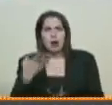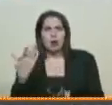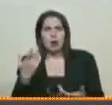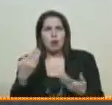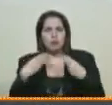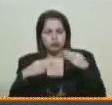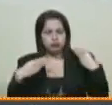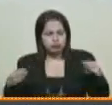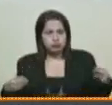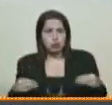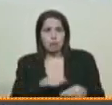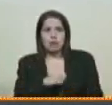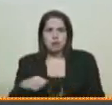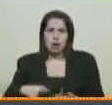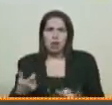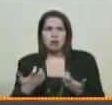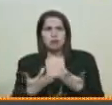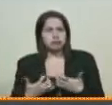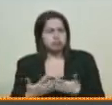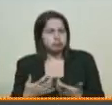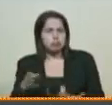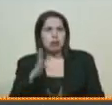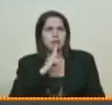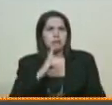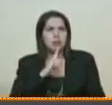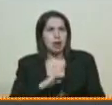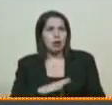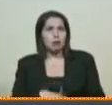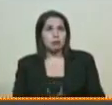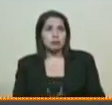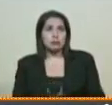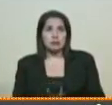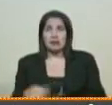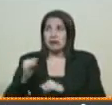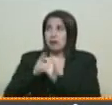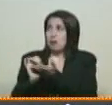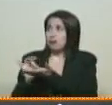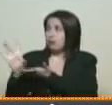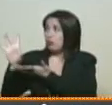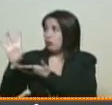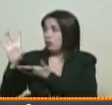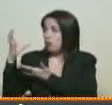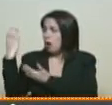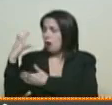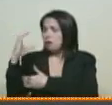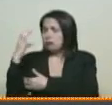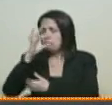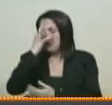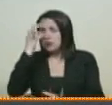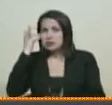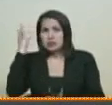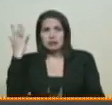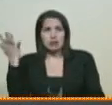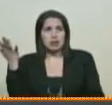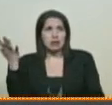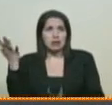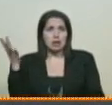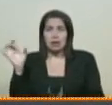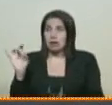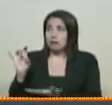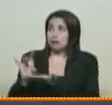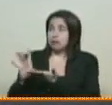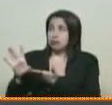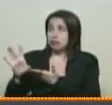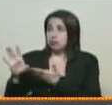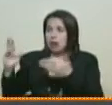vamos a hacerlo. Y nos quitamos encima a Juan Manuel Santos y a todos sus mafiosos. A las mafias de